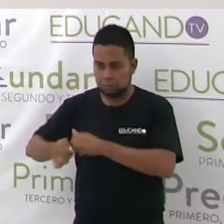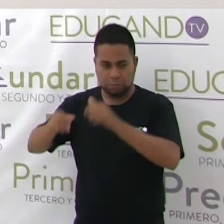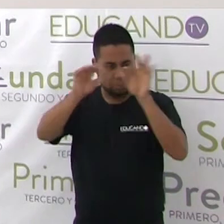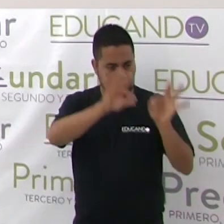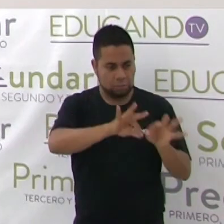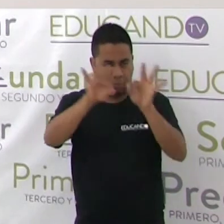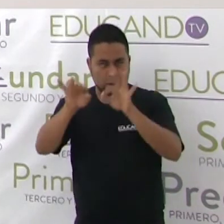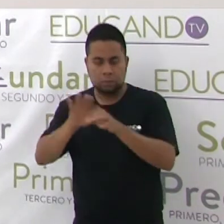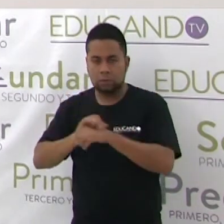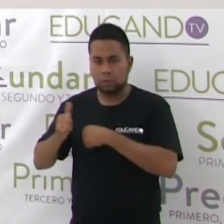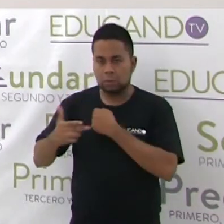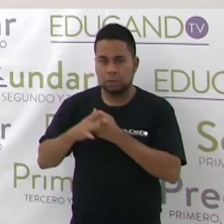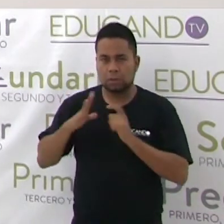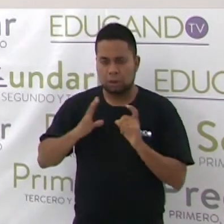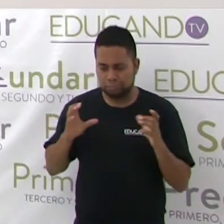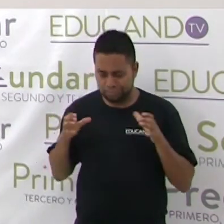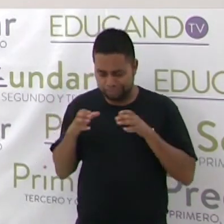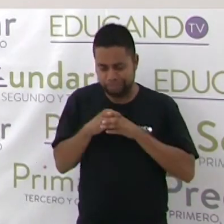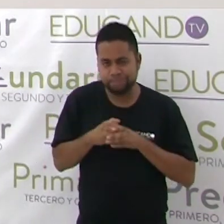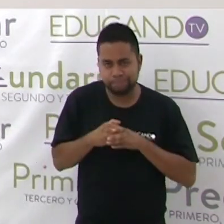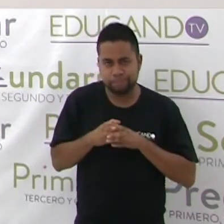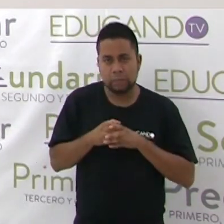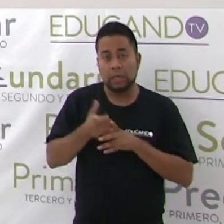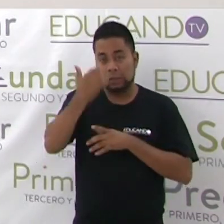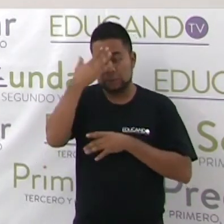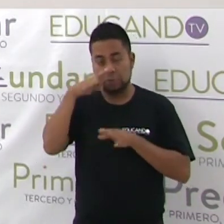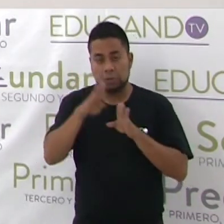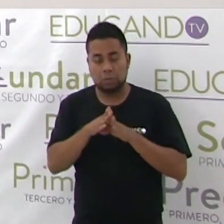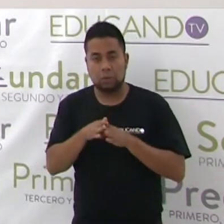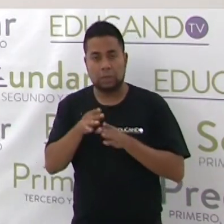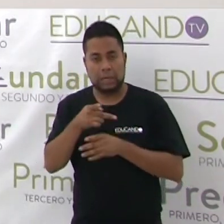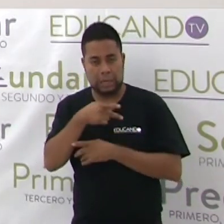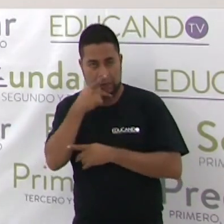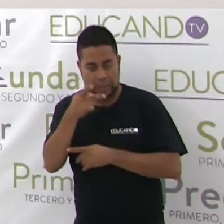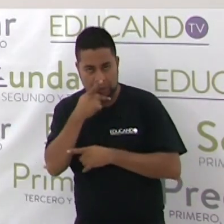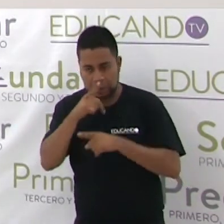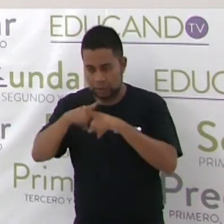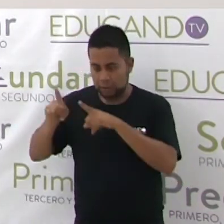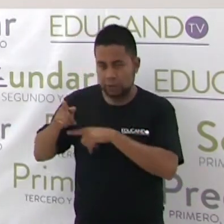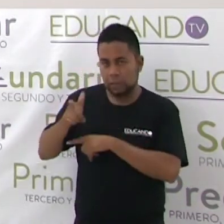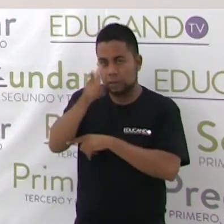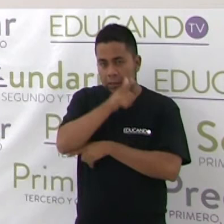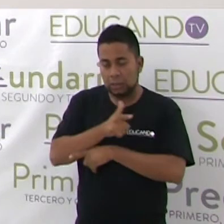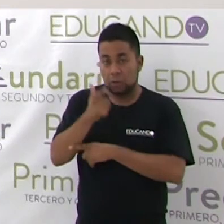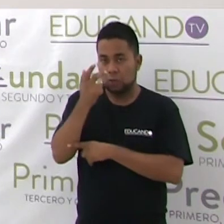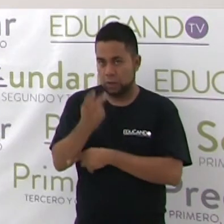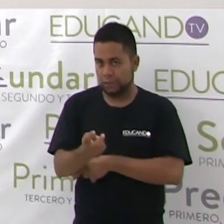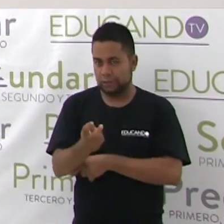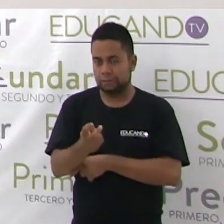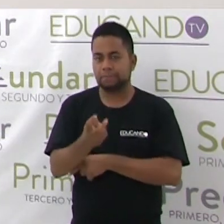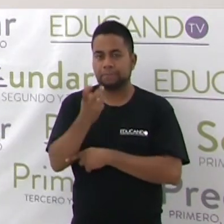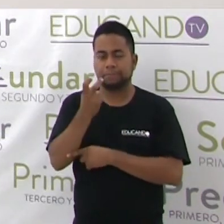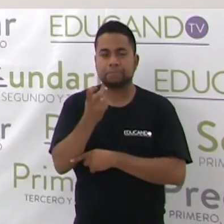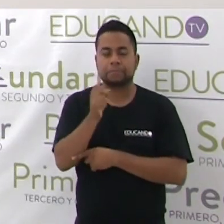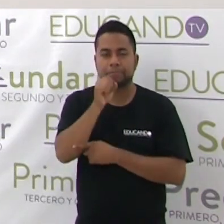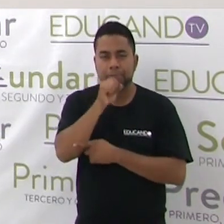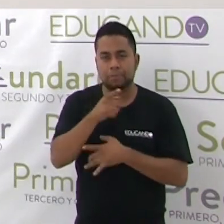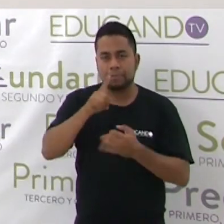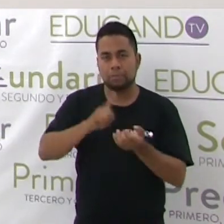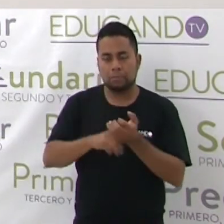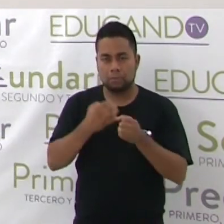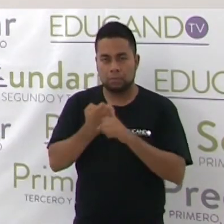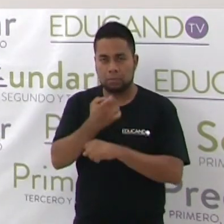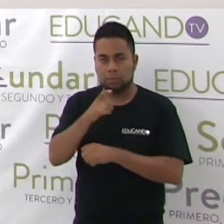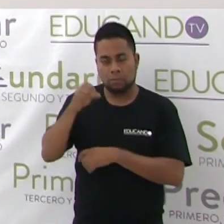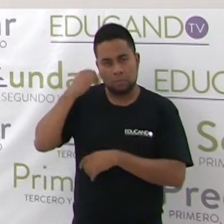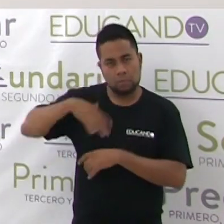un continente compacto, el saber dominar o manejar varias lenguas. Es por eso que también en nuestro estado